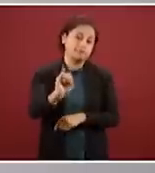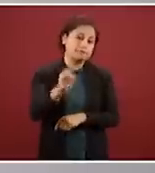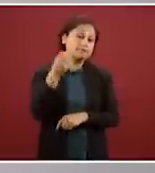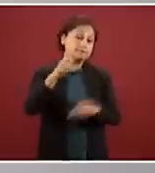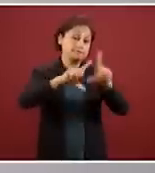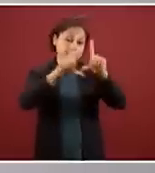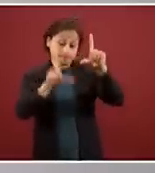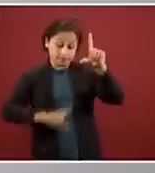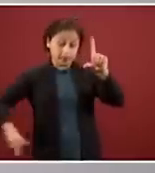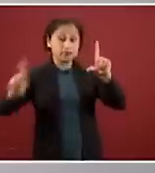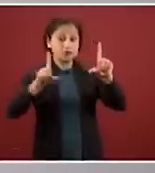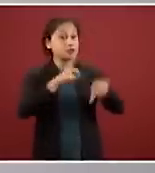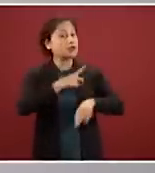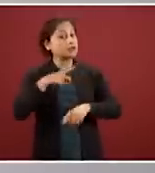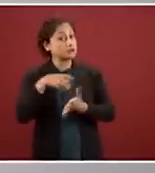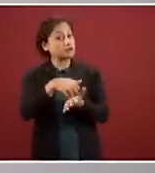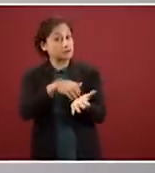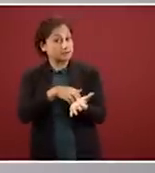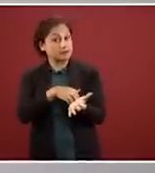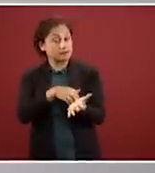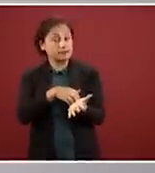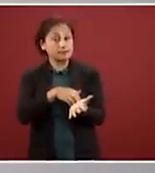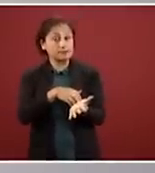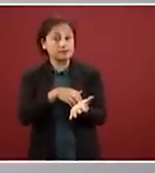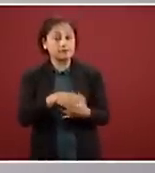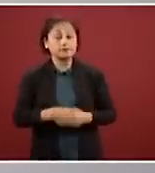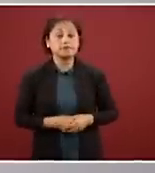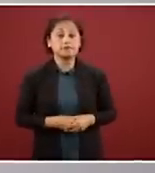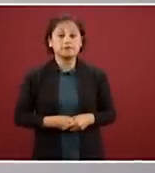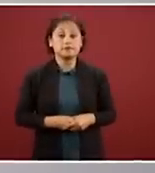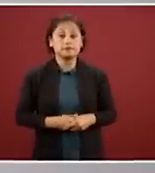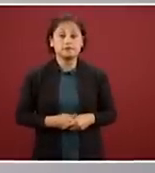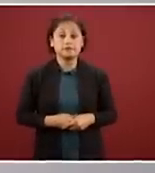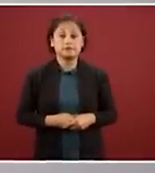nivel nacional, tiene que haber austeridad de Estado.